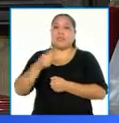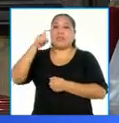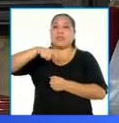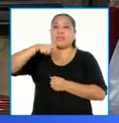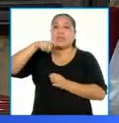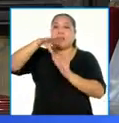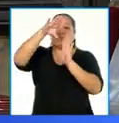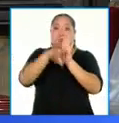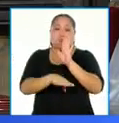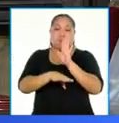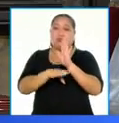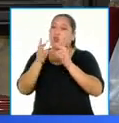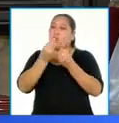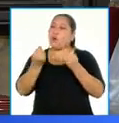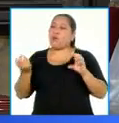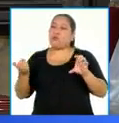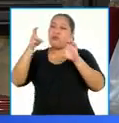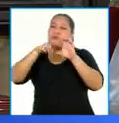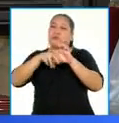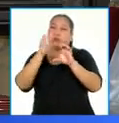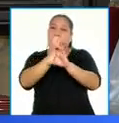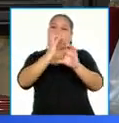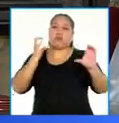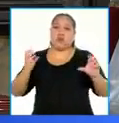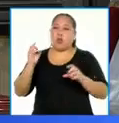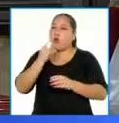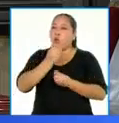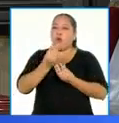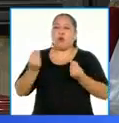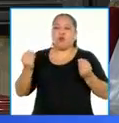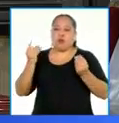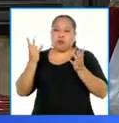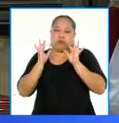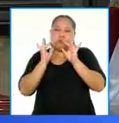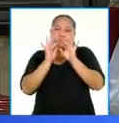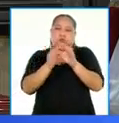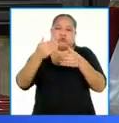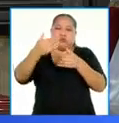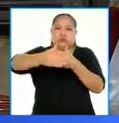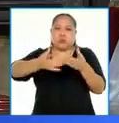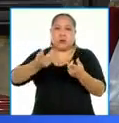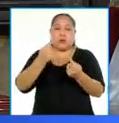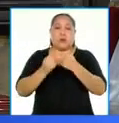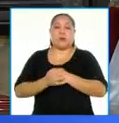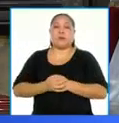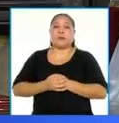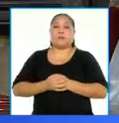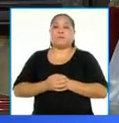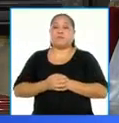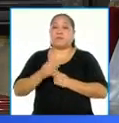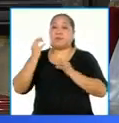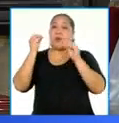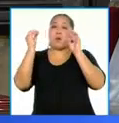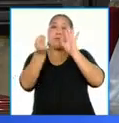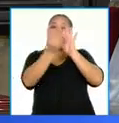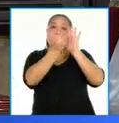las aglomeraciones, hemos decidido adoptar un conjunto de